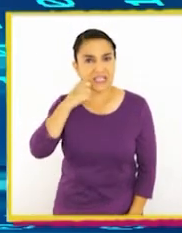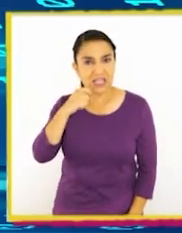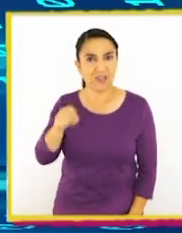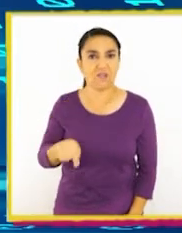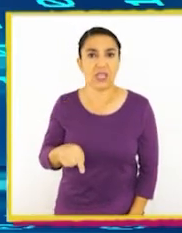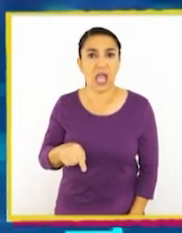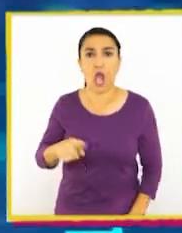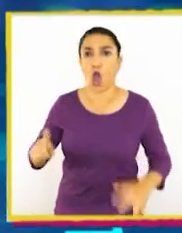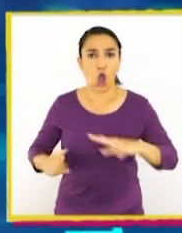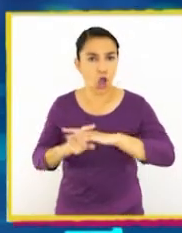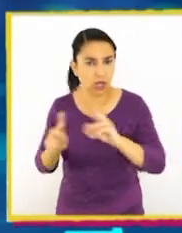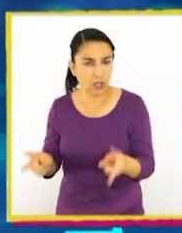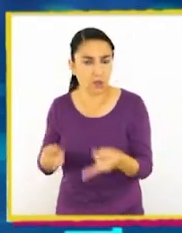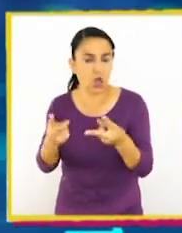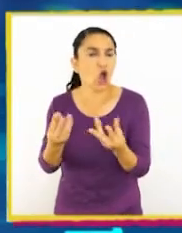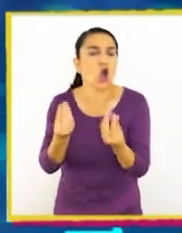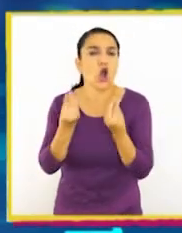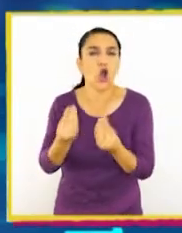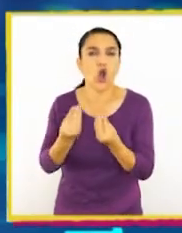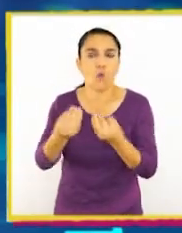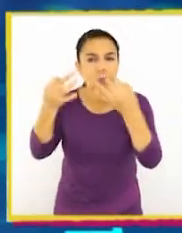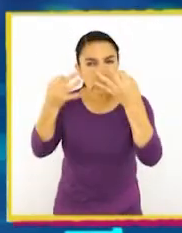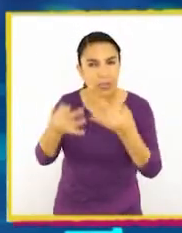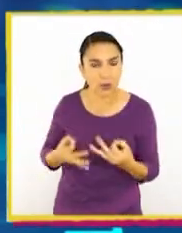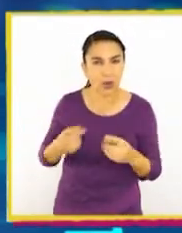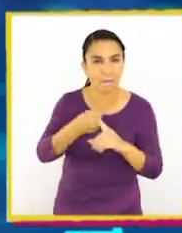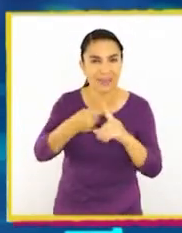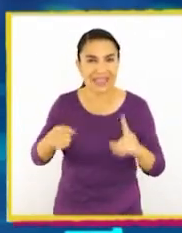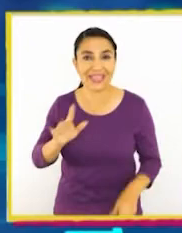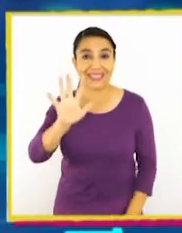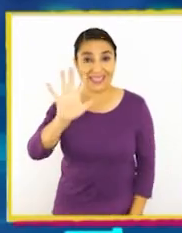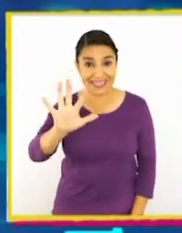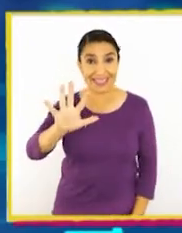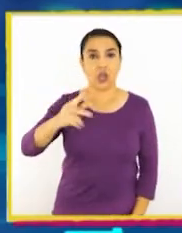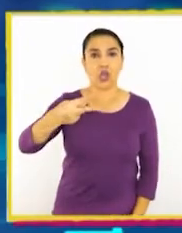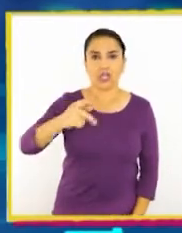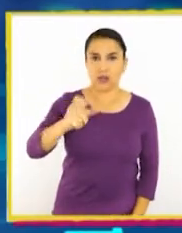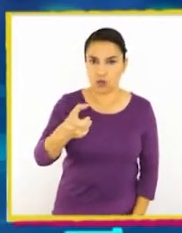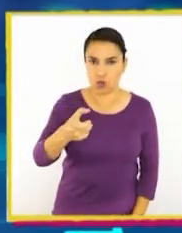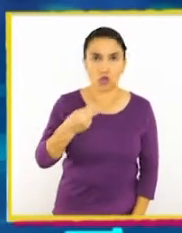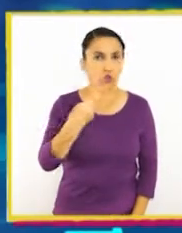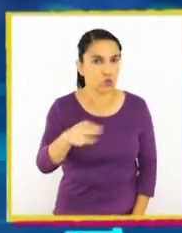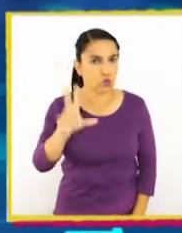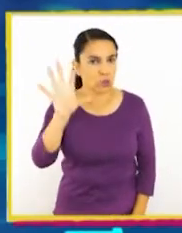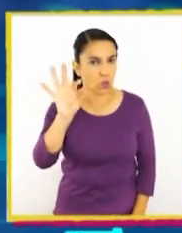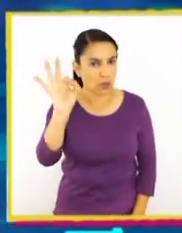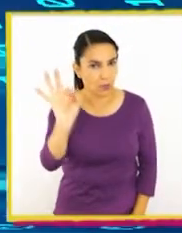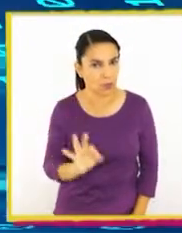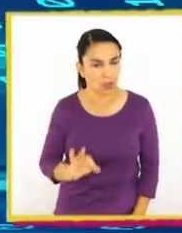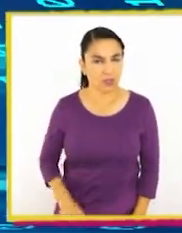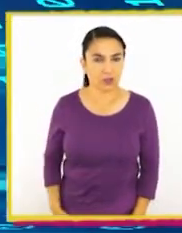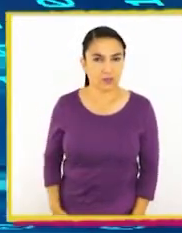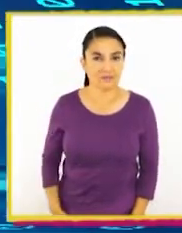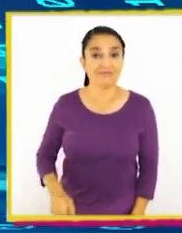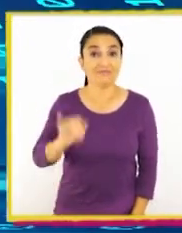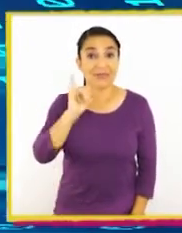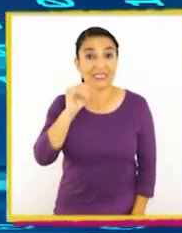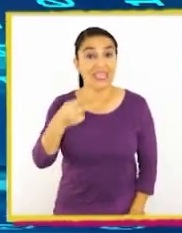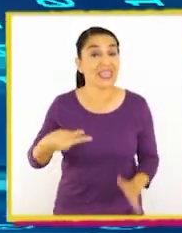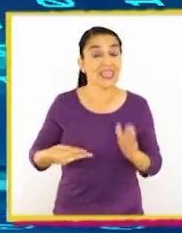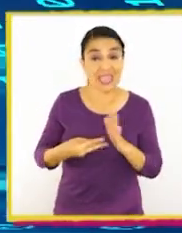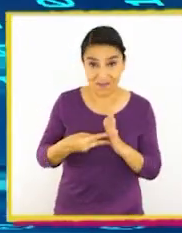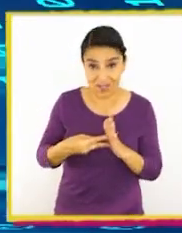desechos orgánicos, ¿cómo podemos calcular la mitad de 5 kilogramos, o sea, su 50%? Así